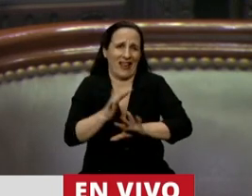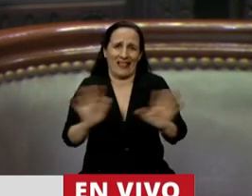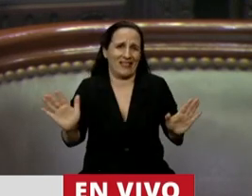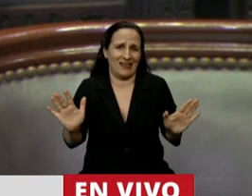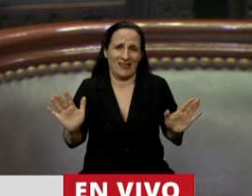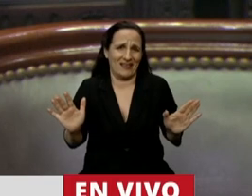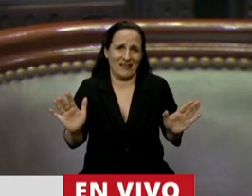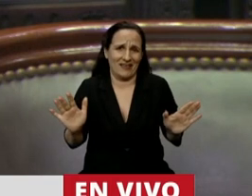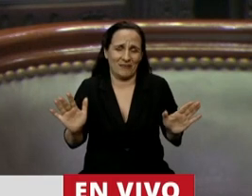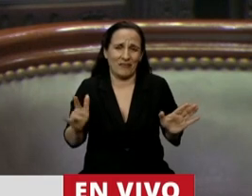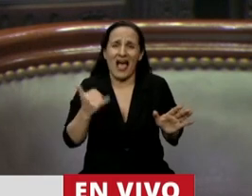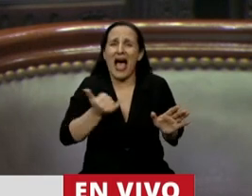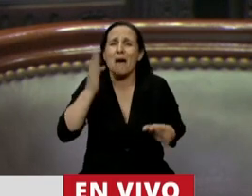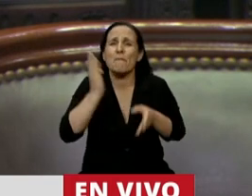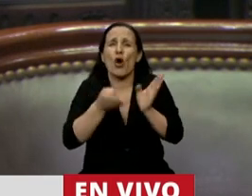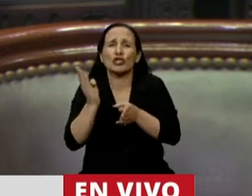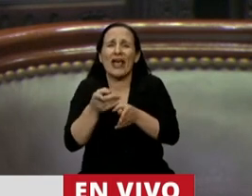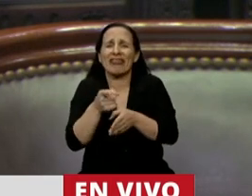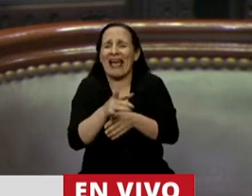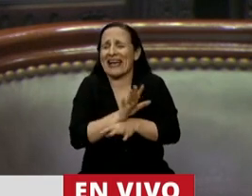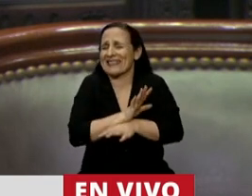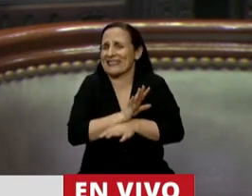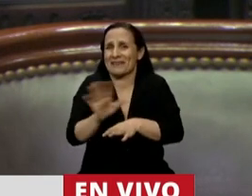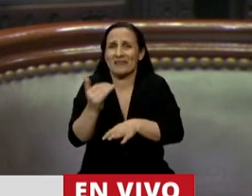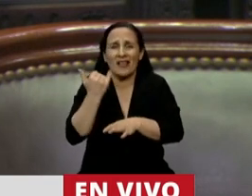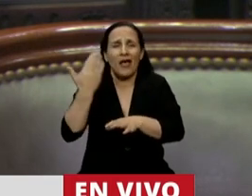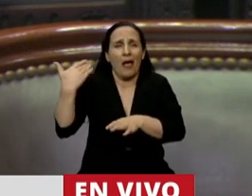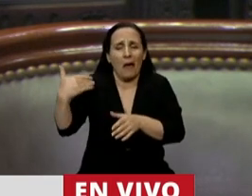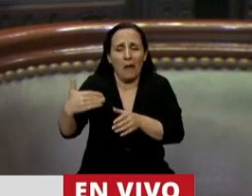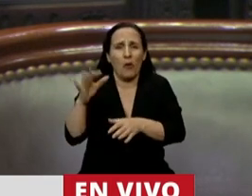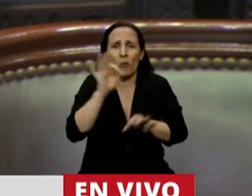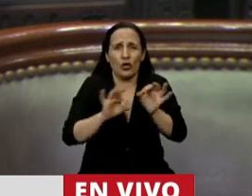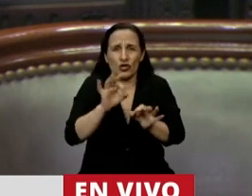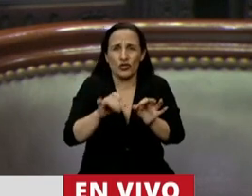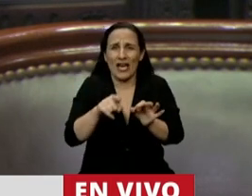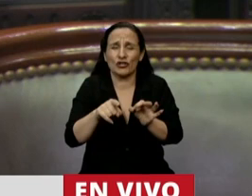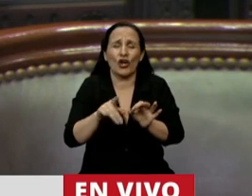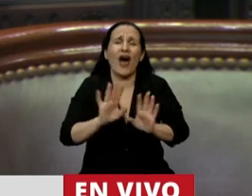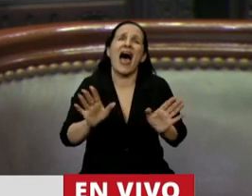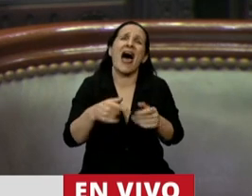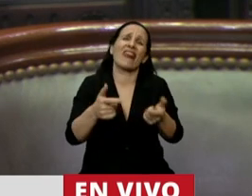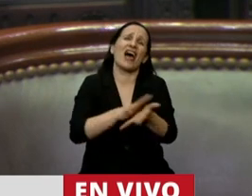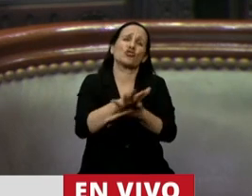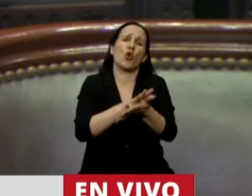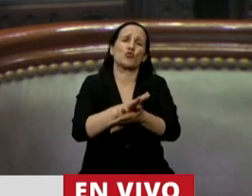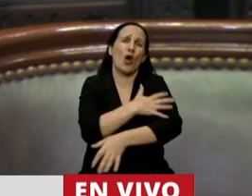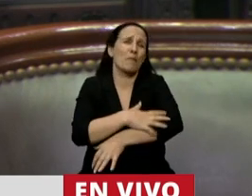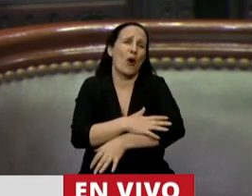dramáticas que casi ninguno de los proyectos que tratamos en esta Cámara resuelven.